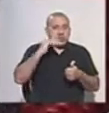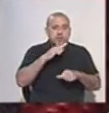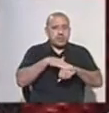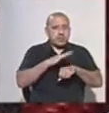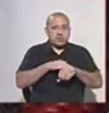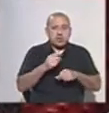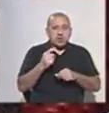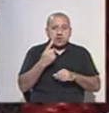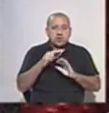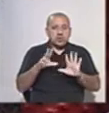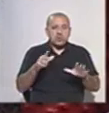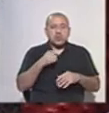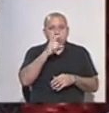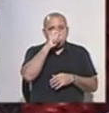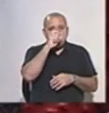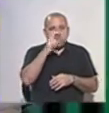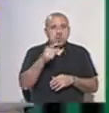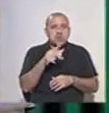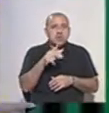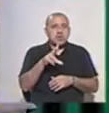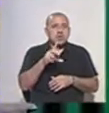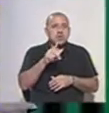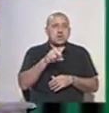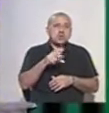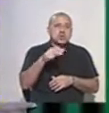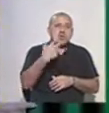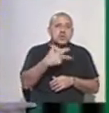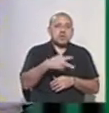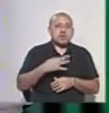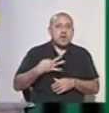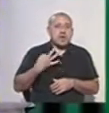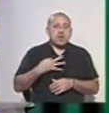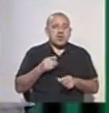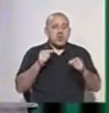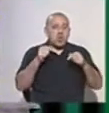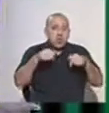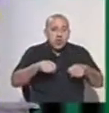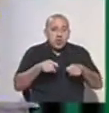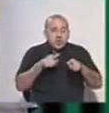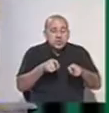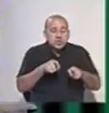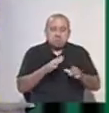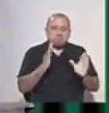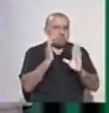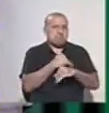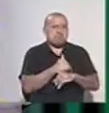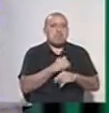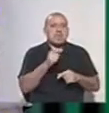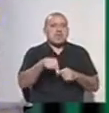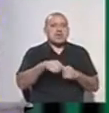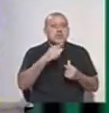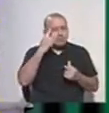de gira a Buenos Aires con 12, 13. ¿Viste? Eso hoy es imposible. Uh-huh. Y eso fue una cosa que nos marcó